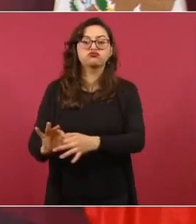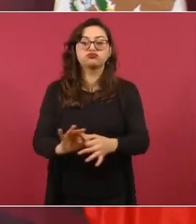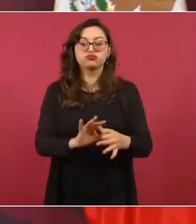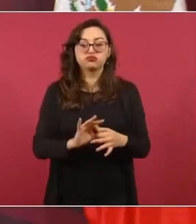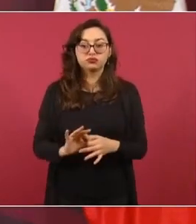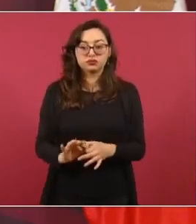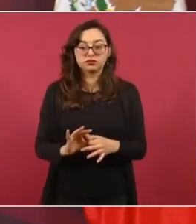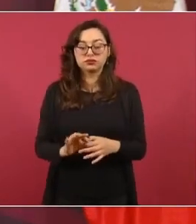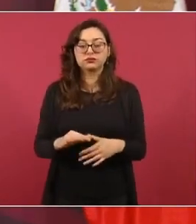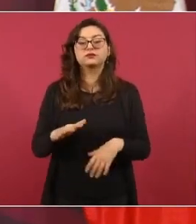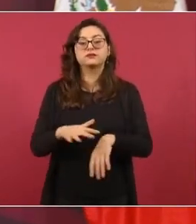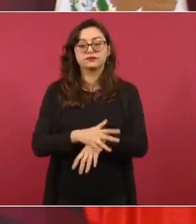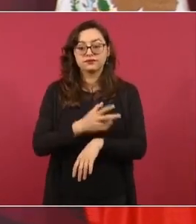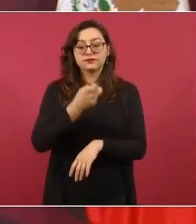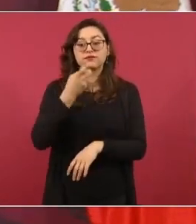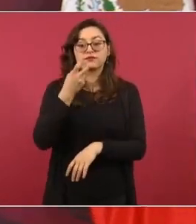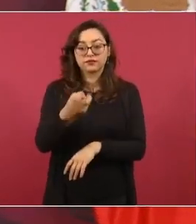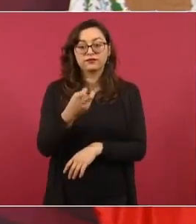Por eso